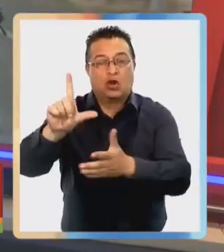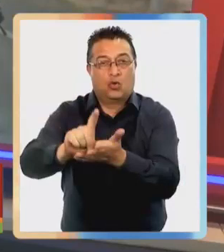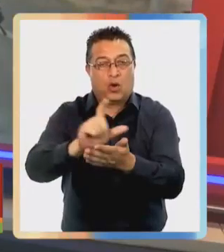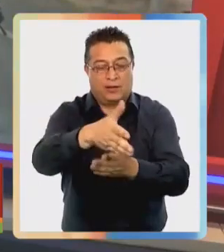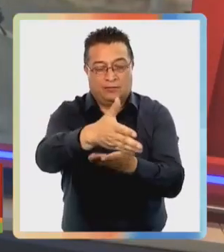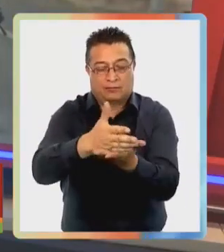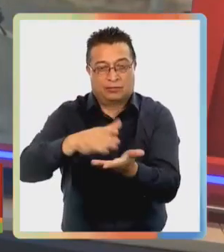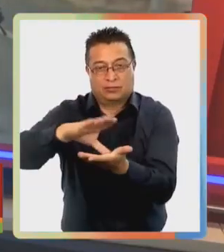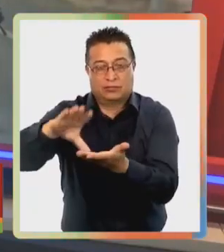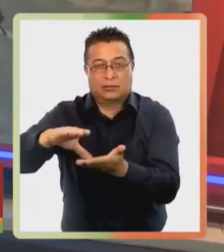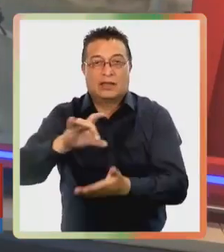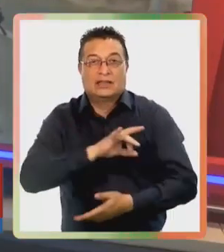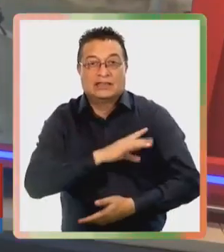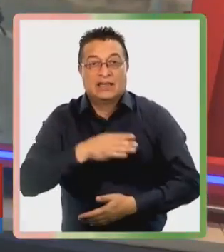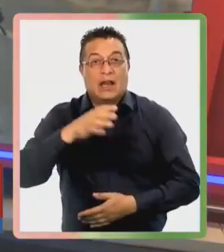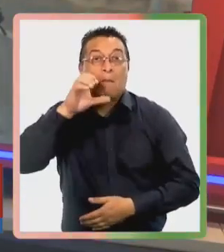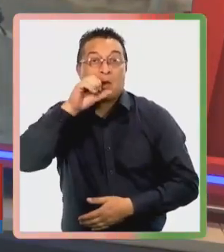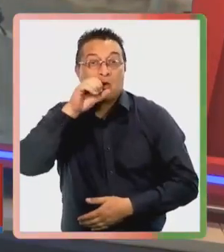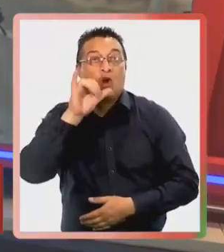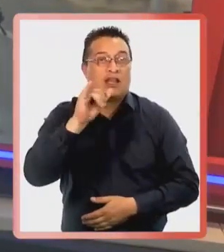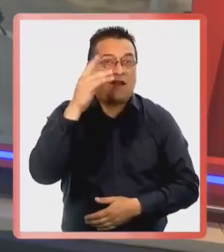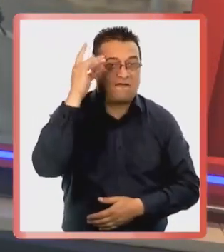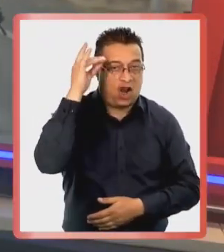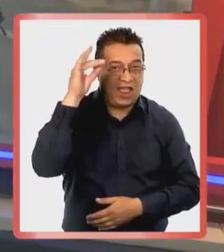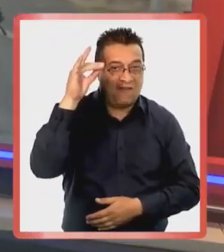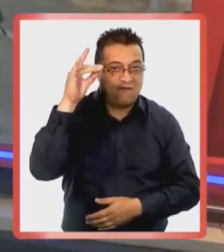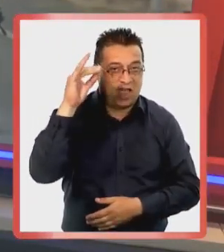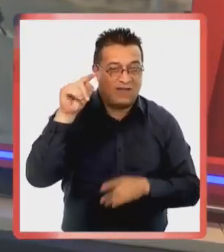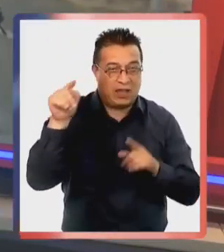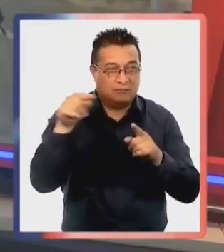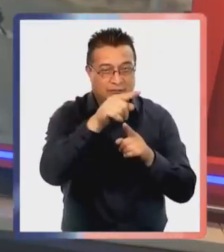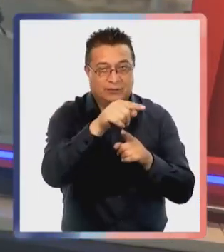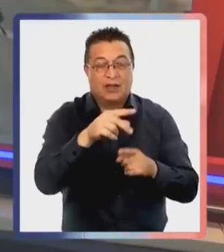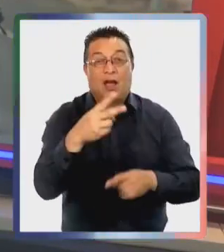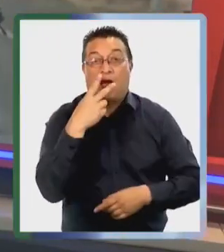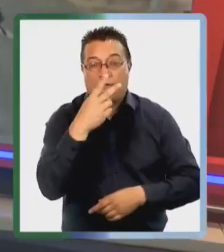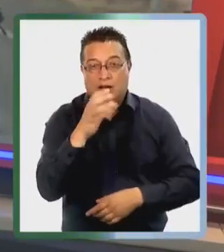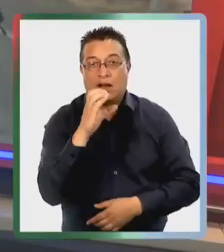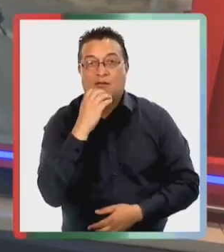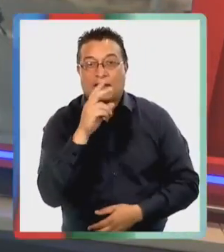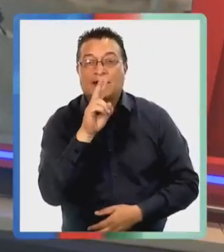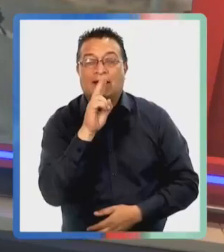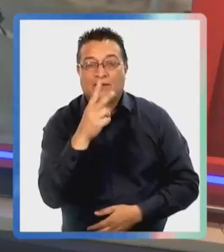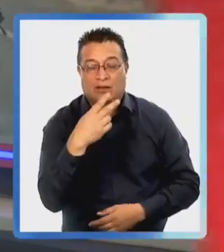de Antofagasta Televisión, les damos la bienvenida al Portavoz Noticias de hoy.